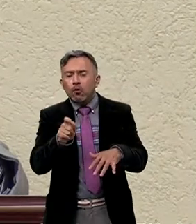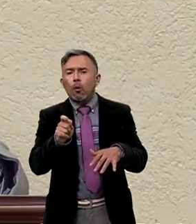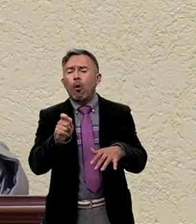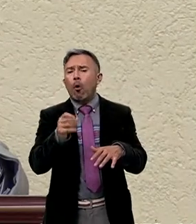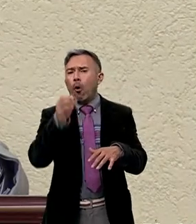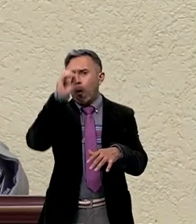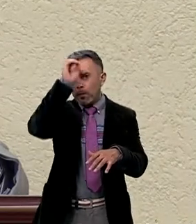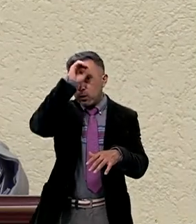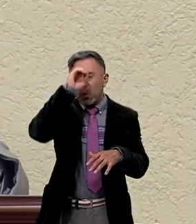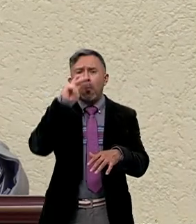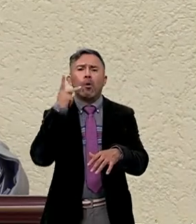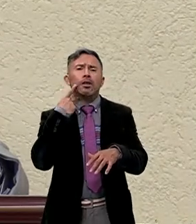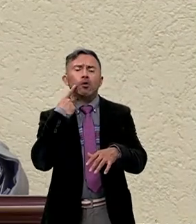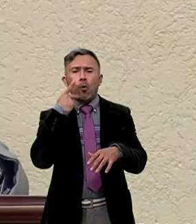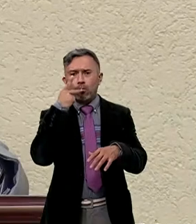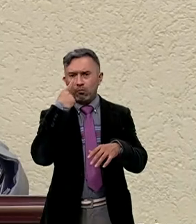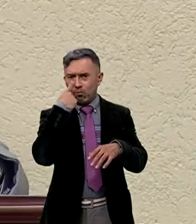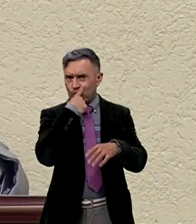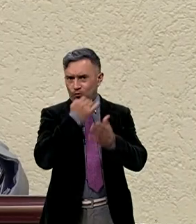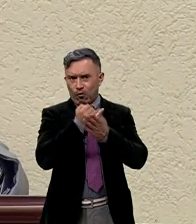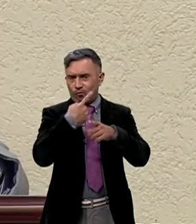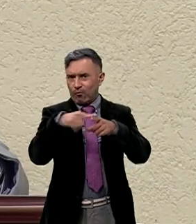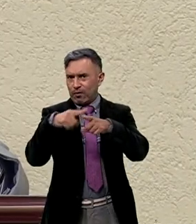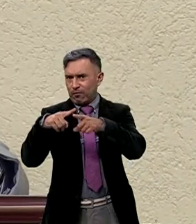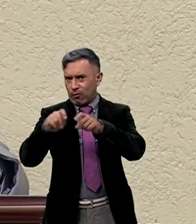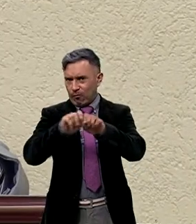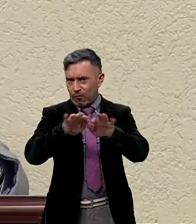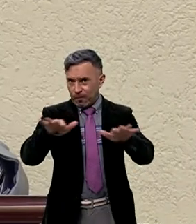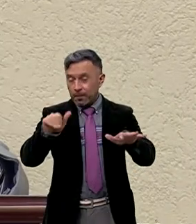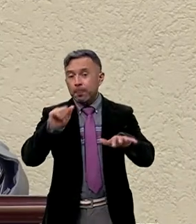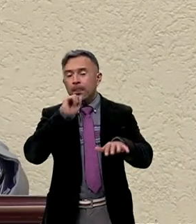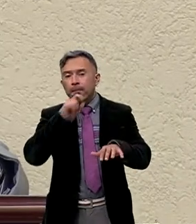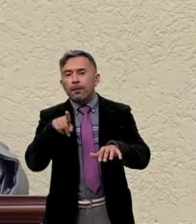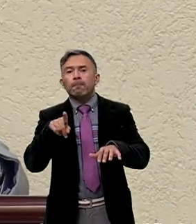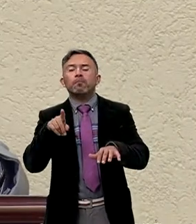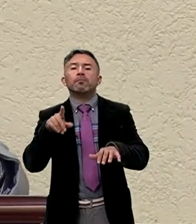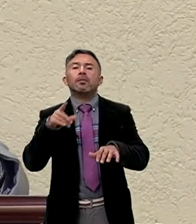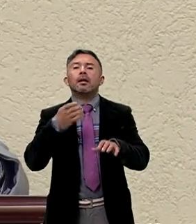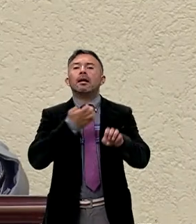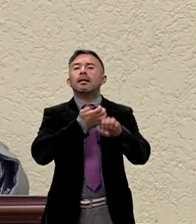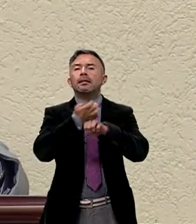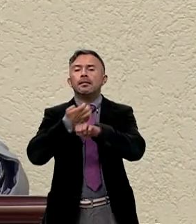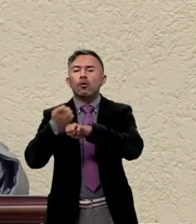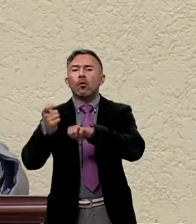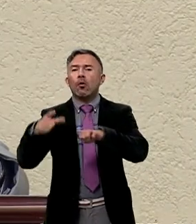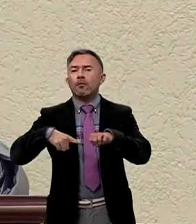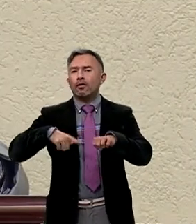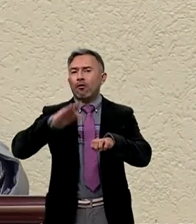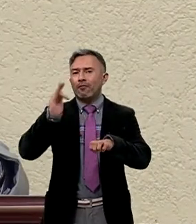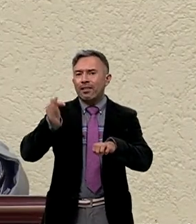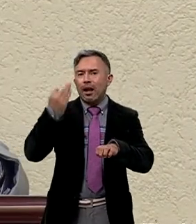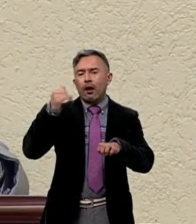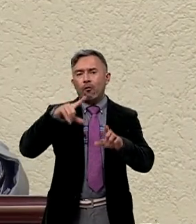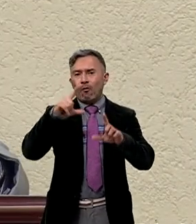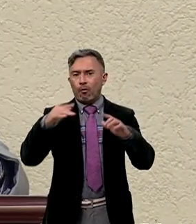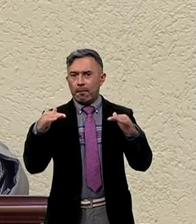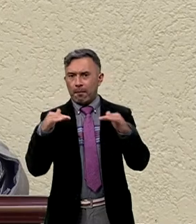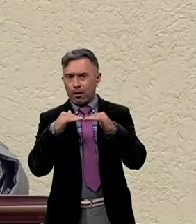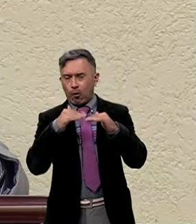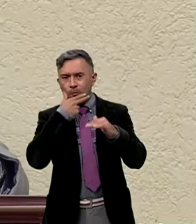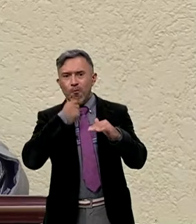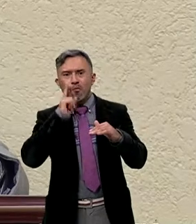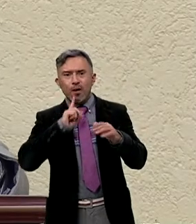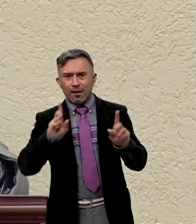pluralismo político la paridad e inclusión en los poderes legislativos locales y federal así como un recurrente proceso de